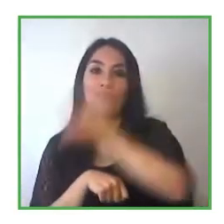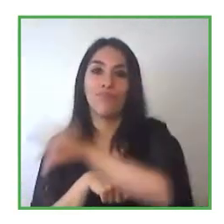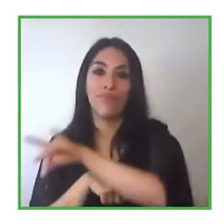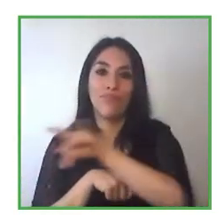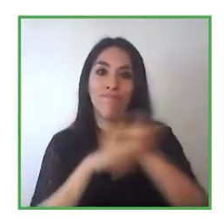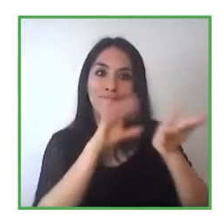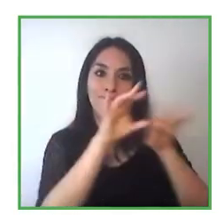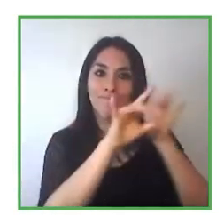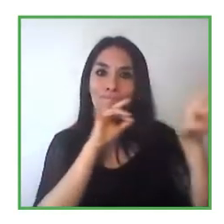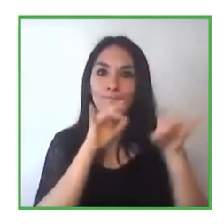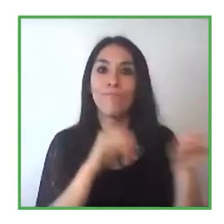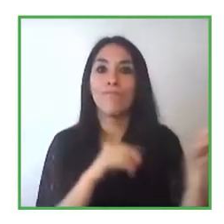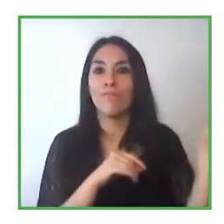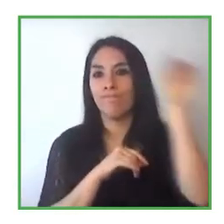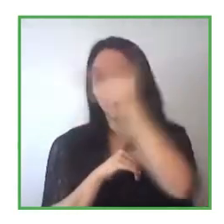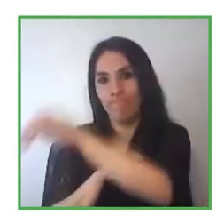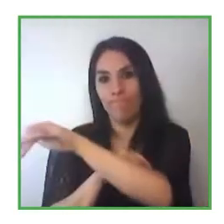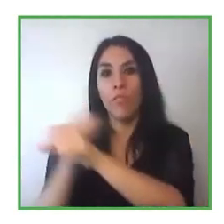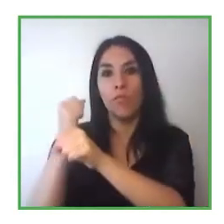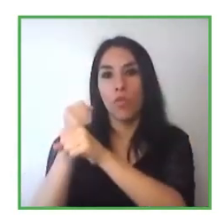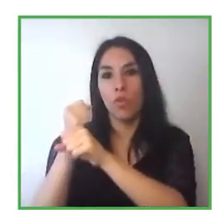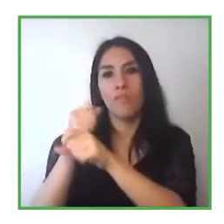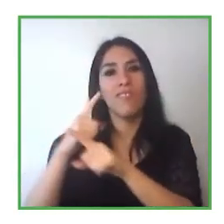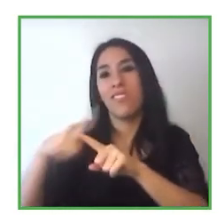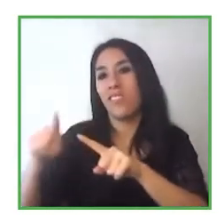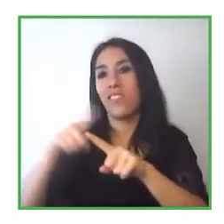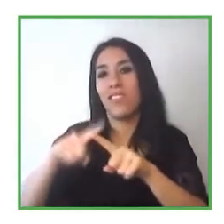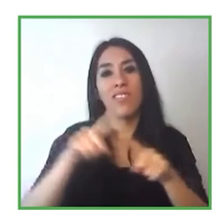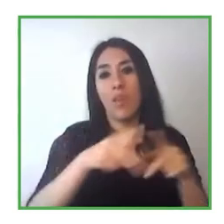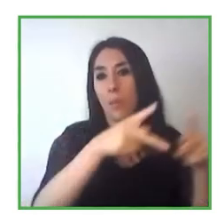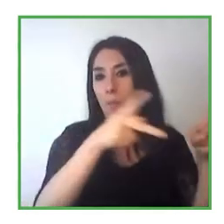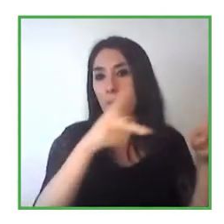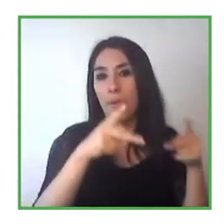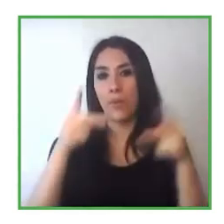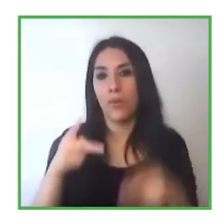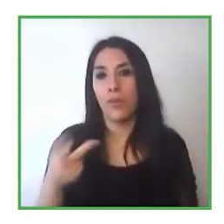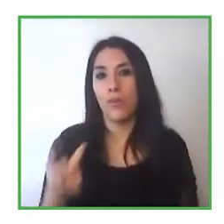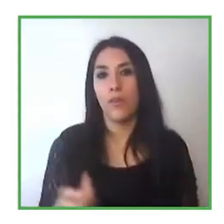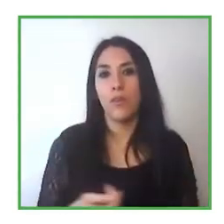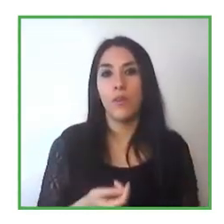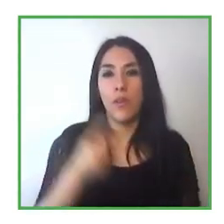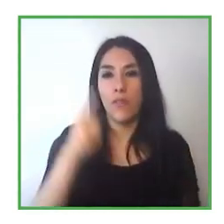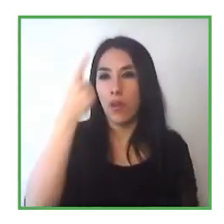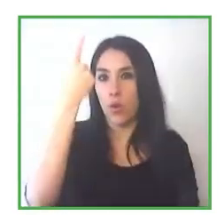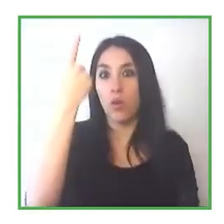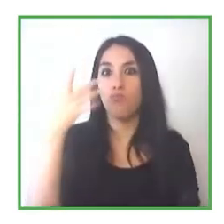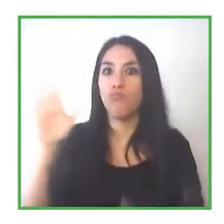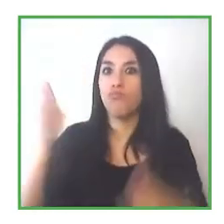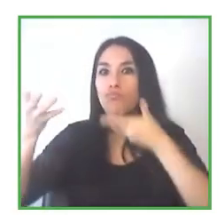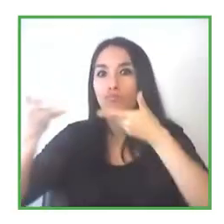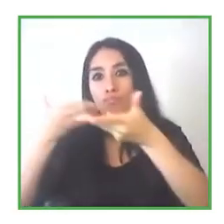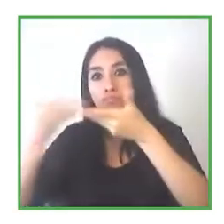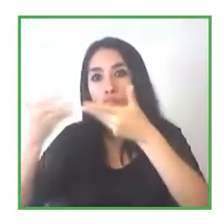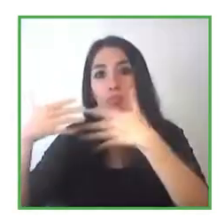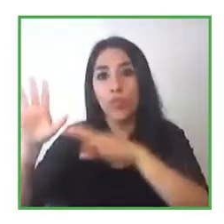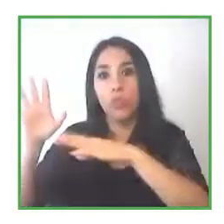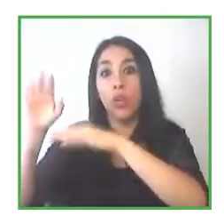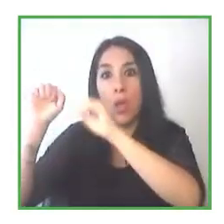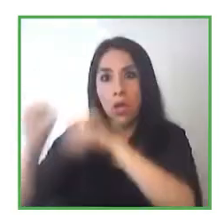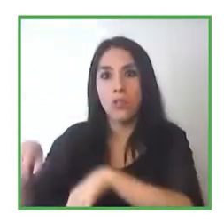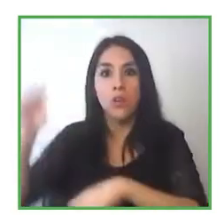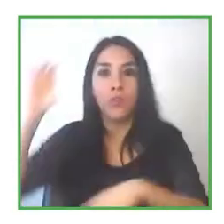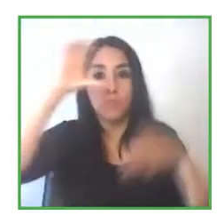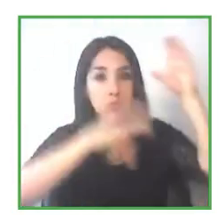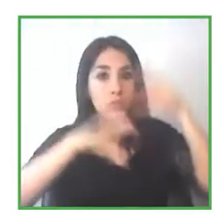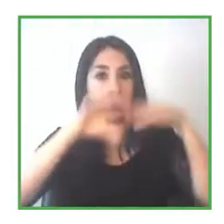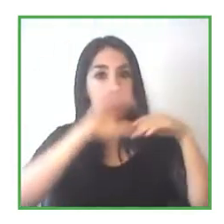a través de ese convenio, facilitar el que el insertor laboral pueda llamar la puerta del centro concreto y con